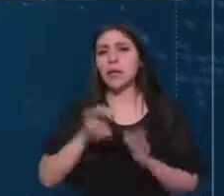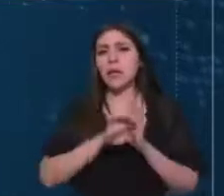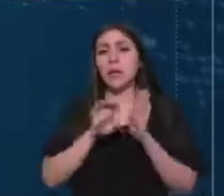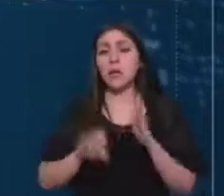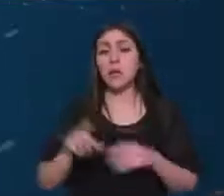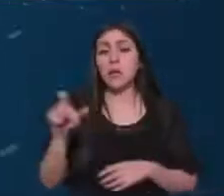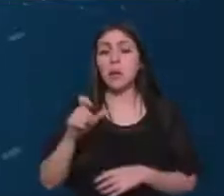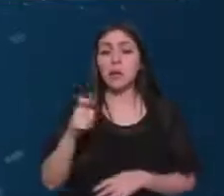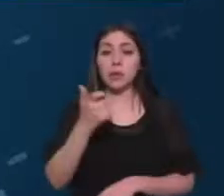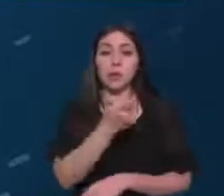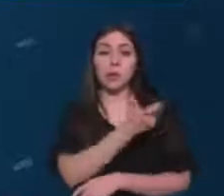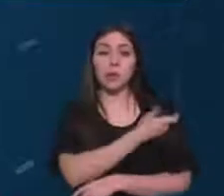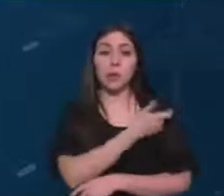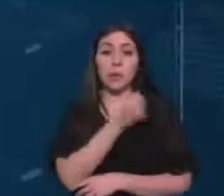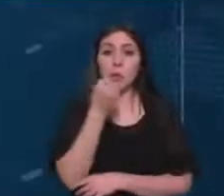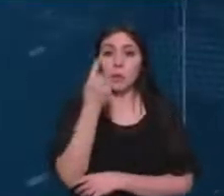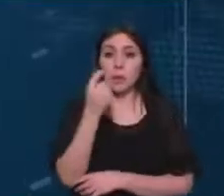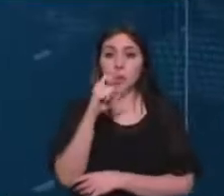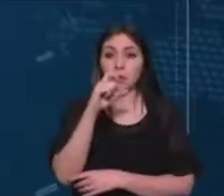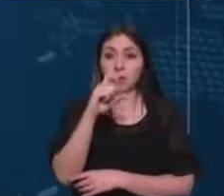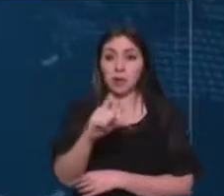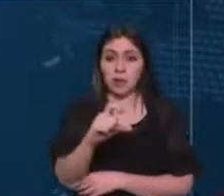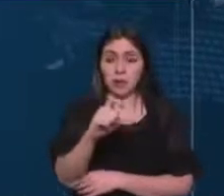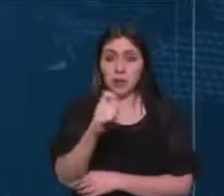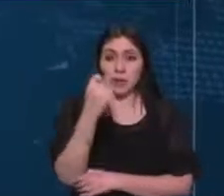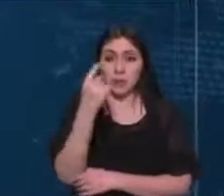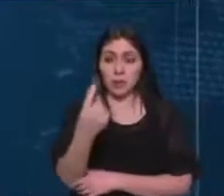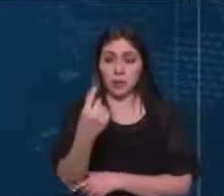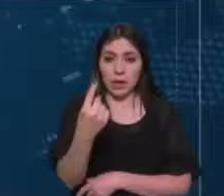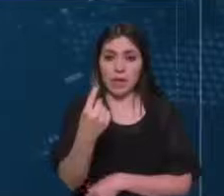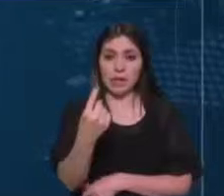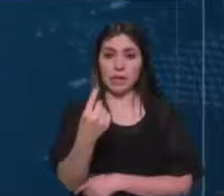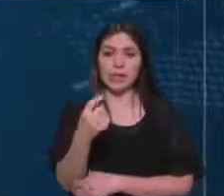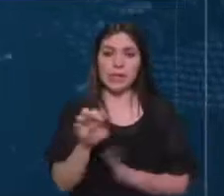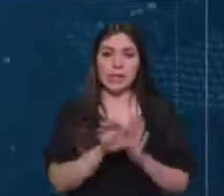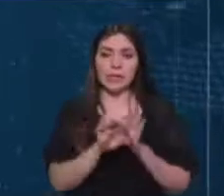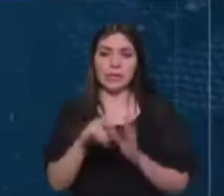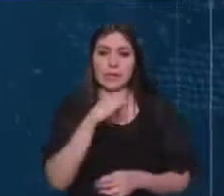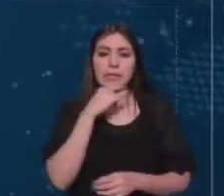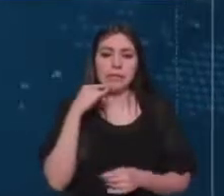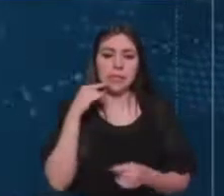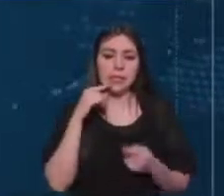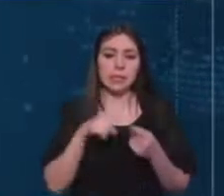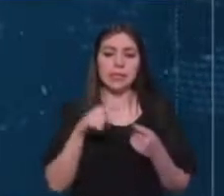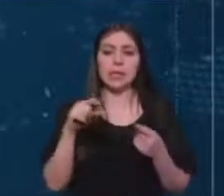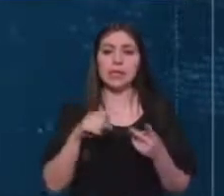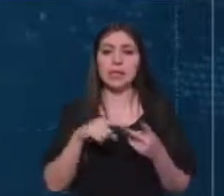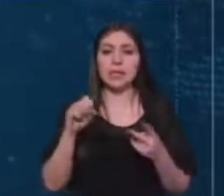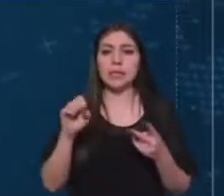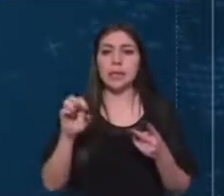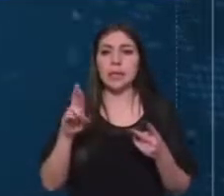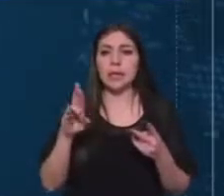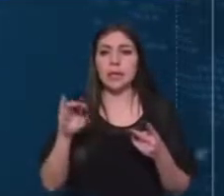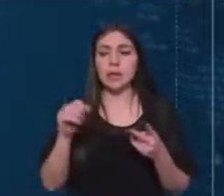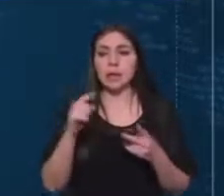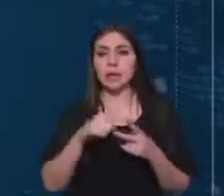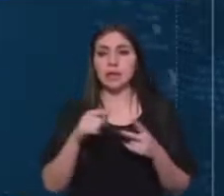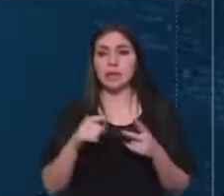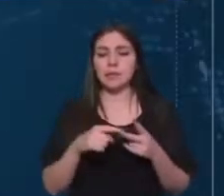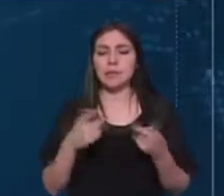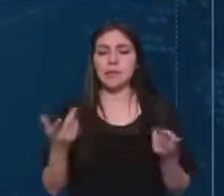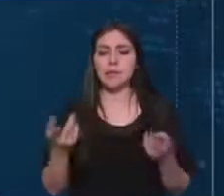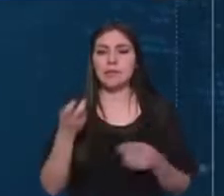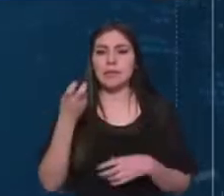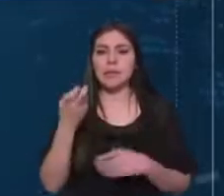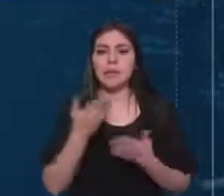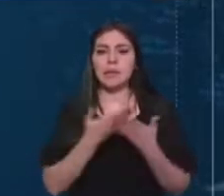una dosis, que lo ideal evidentemente es tener las dos, pero al menos con una dosis, sí, el caso de Chile y de Serbia son, pues, contrafactuales